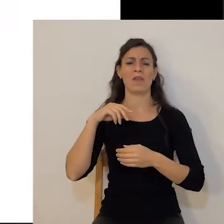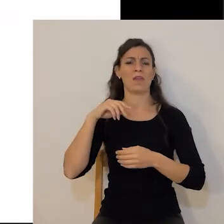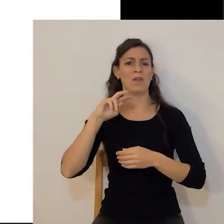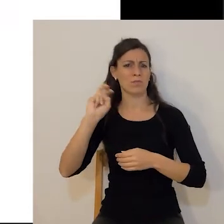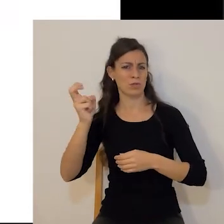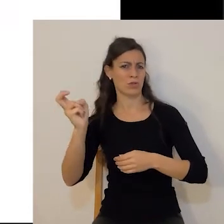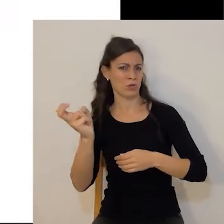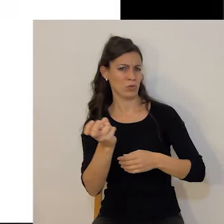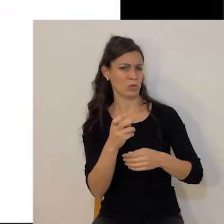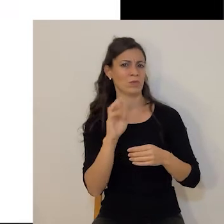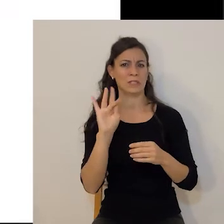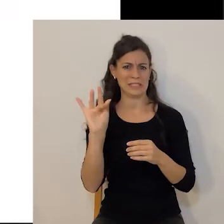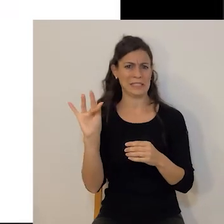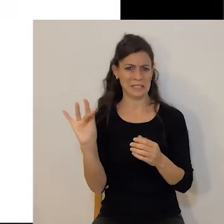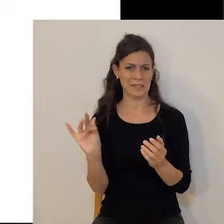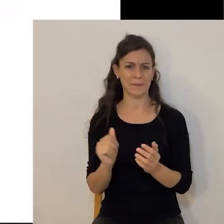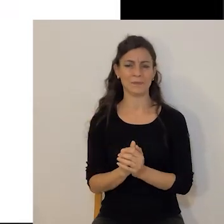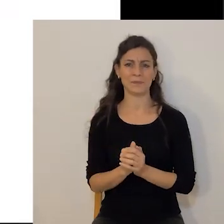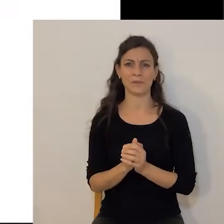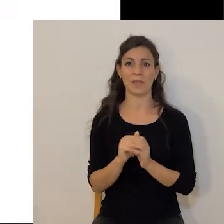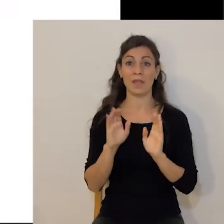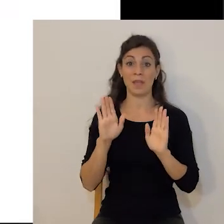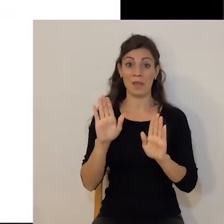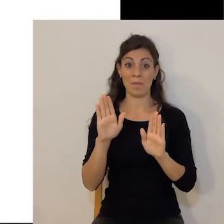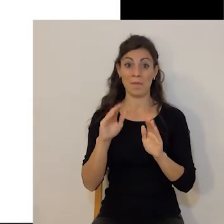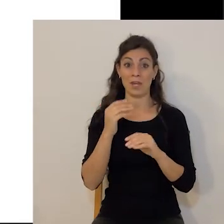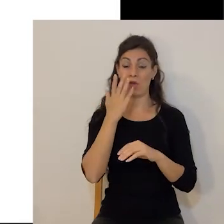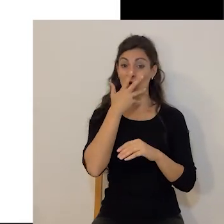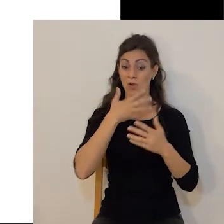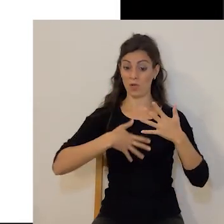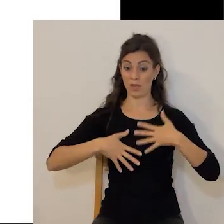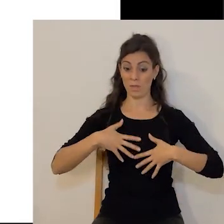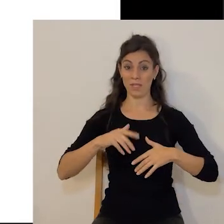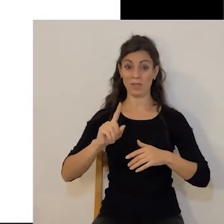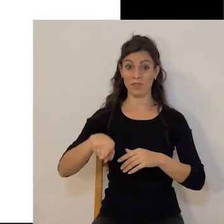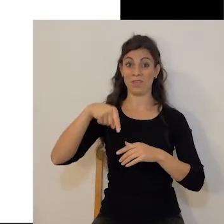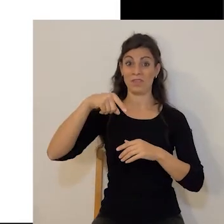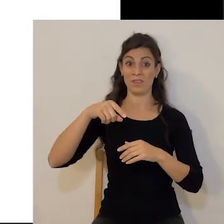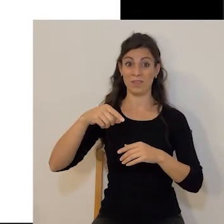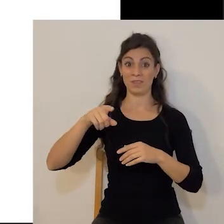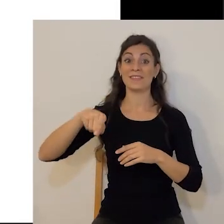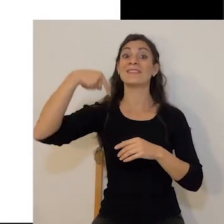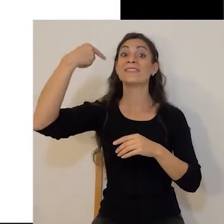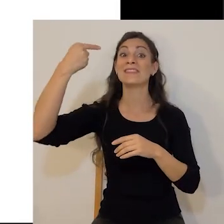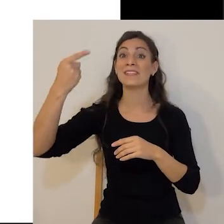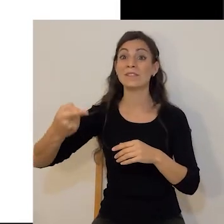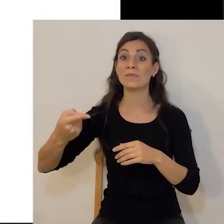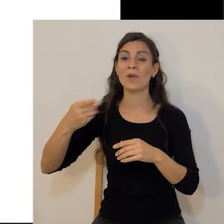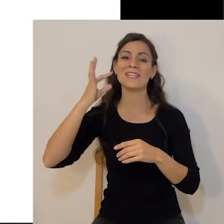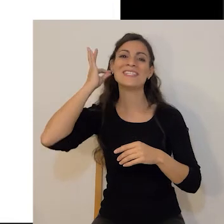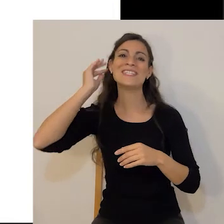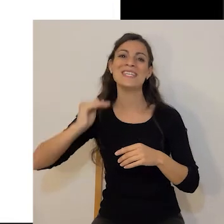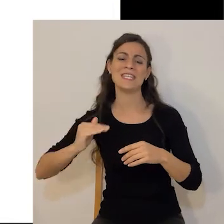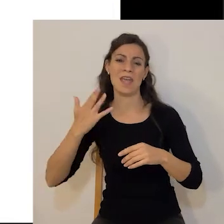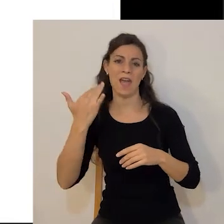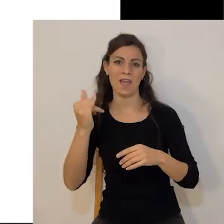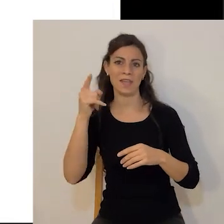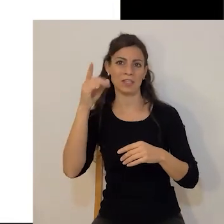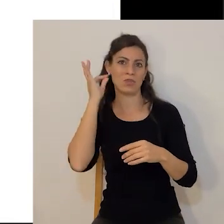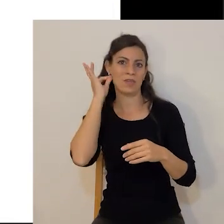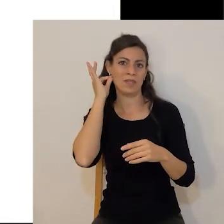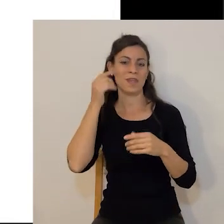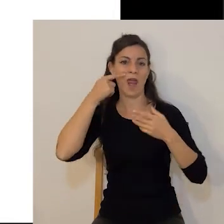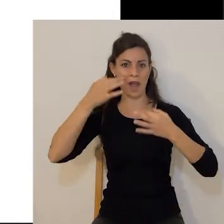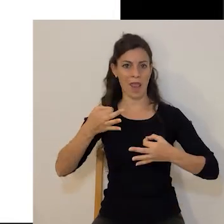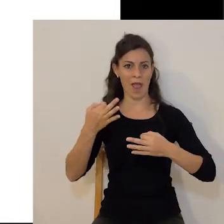sí. Pero detrás de cada conocimiento hay una niña. Esto es una niña real de nuestros talleres.